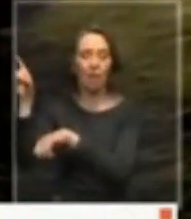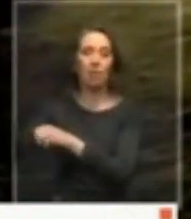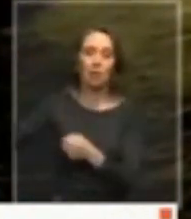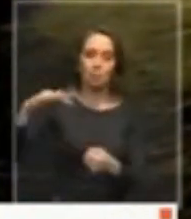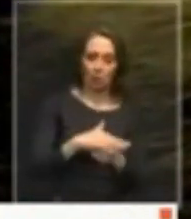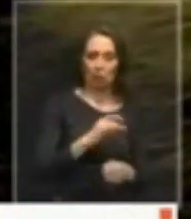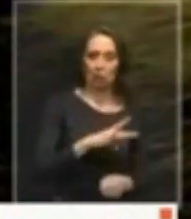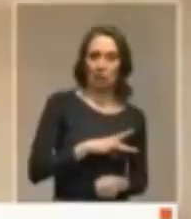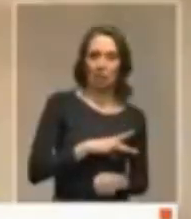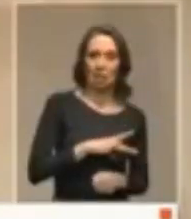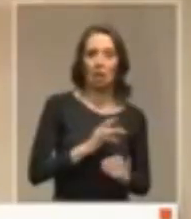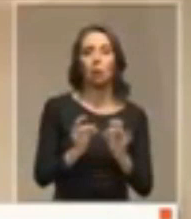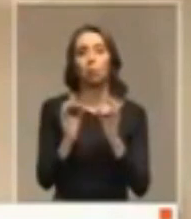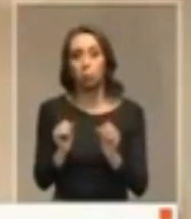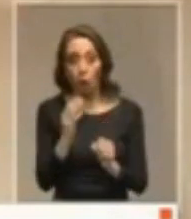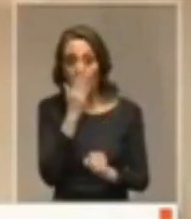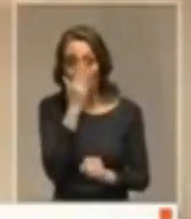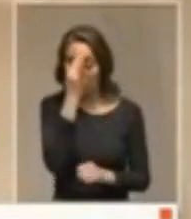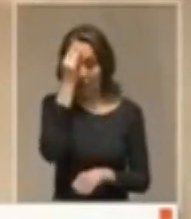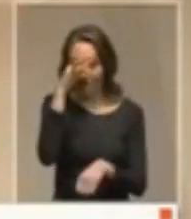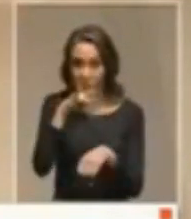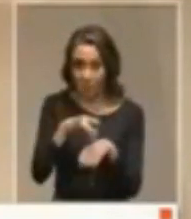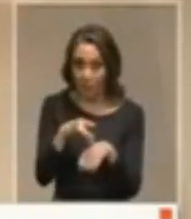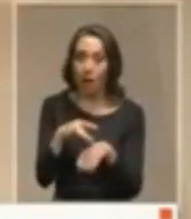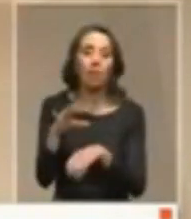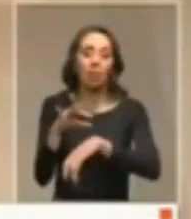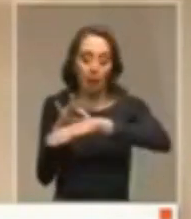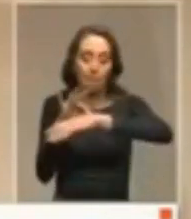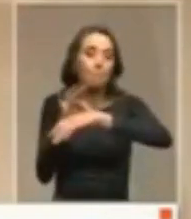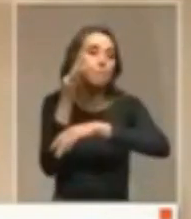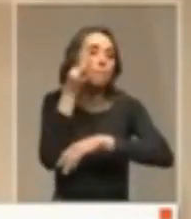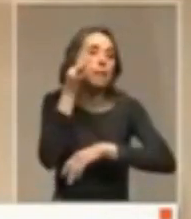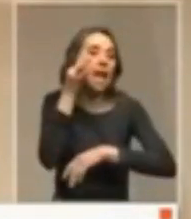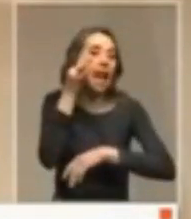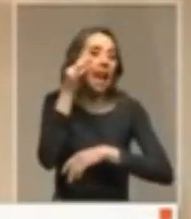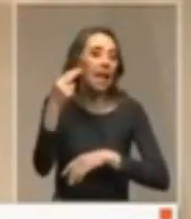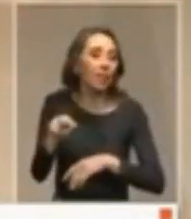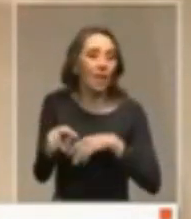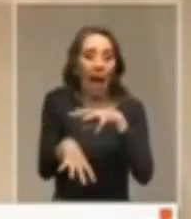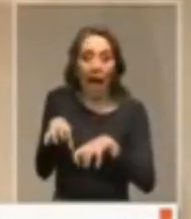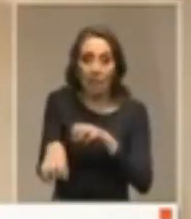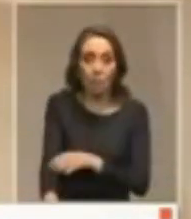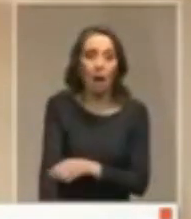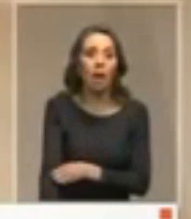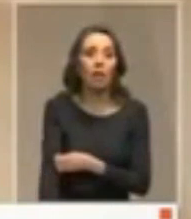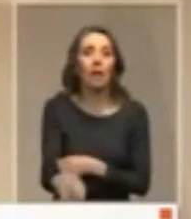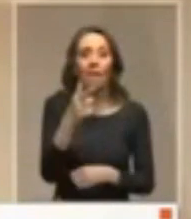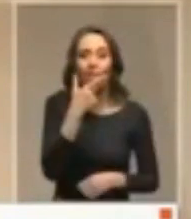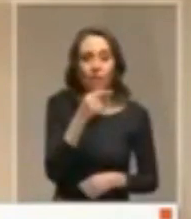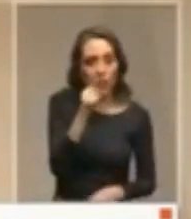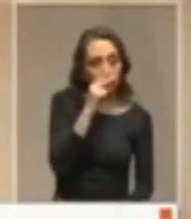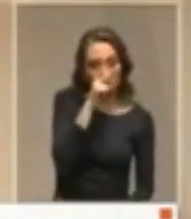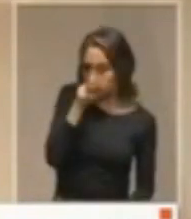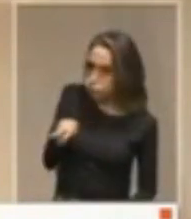Chile no era de esperarse. Es una enfermedad dermatológica. Quizás esa es la forma más fácil